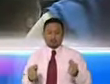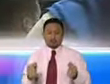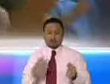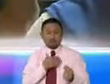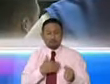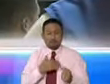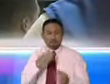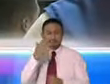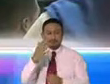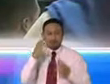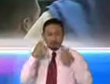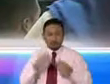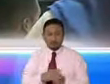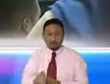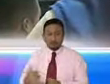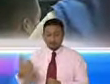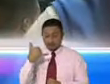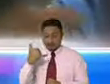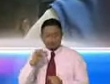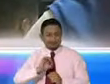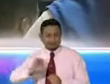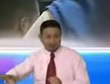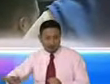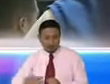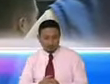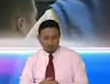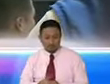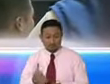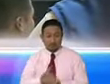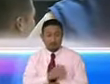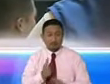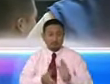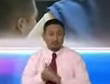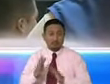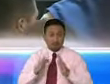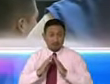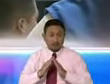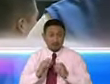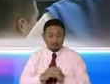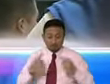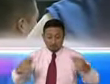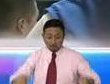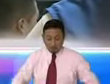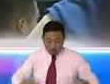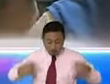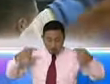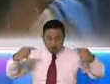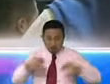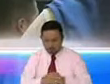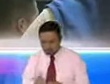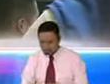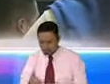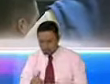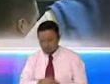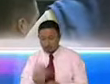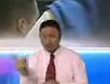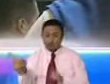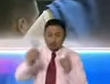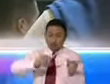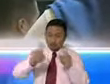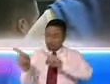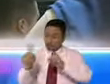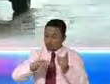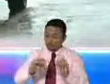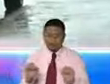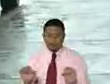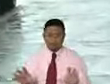sentidos, no se distraiga con el teléfono celular. Antes de salir de casa, revise el estado de las llantas, si hay labrado, el limpiaparabrisas y las